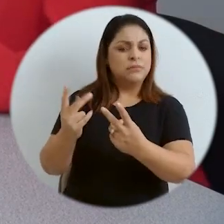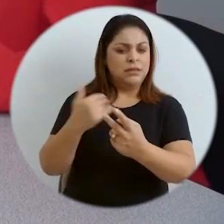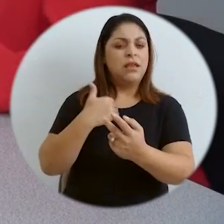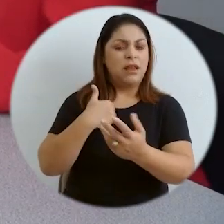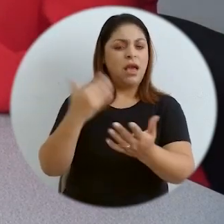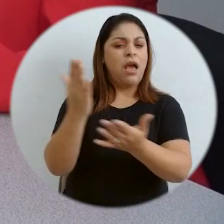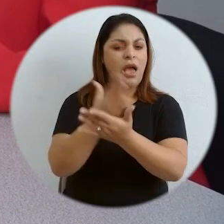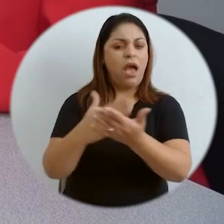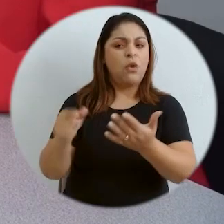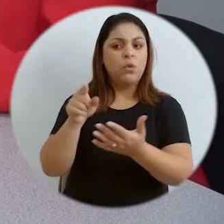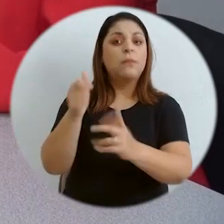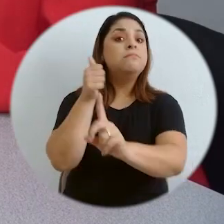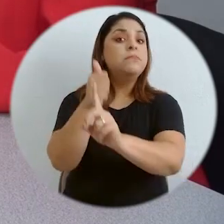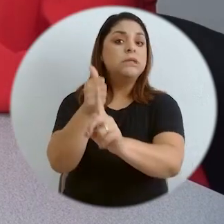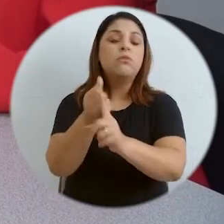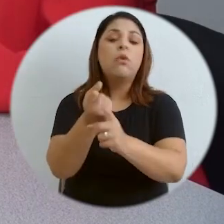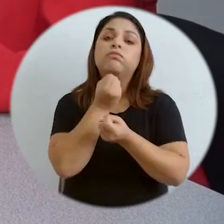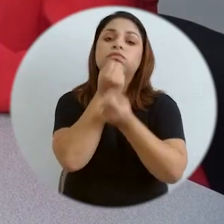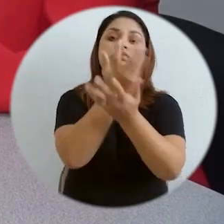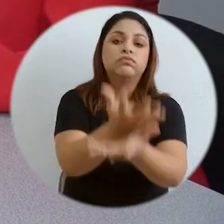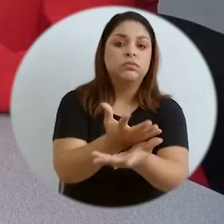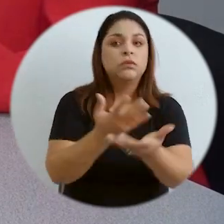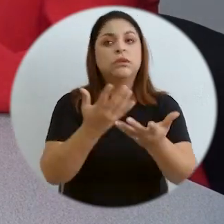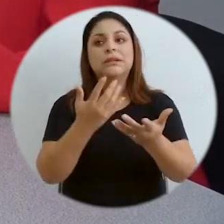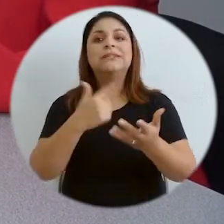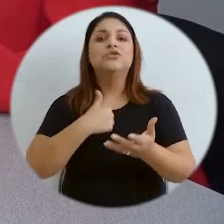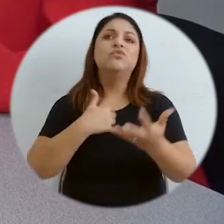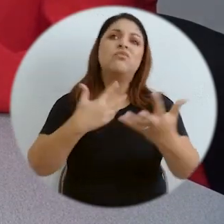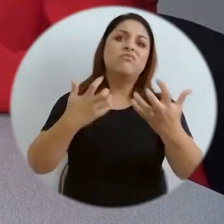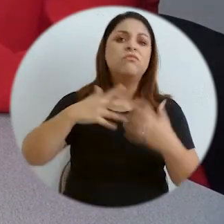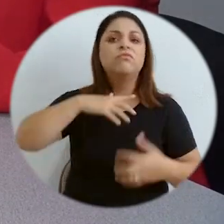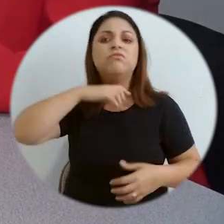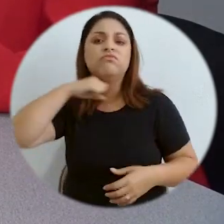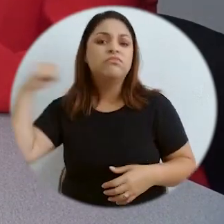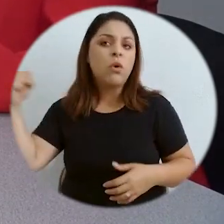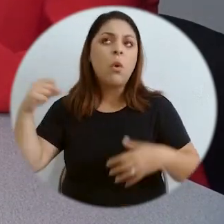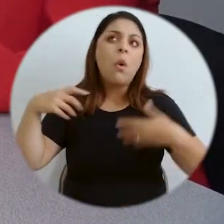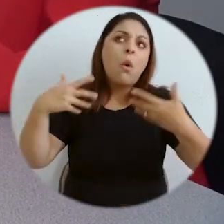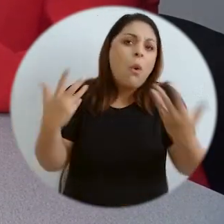suicida, alguna expresión verbal o algo, ¿verdad?